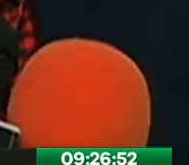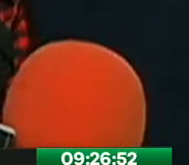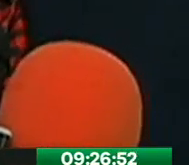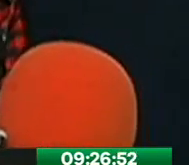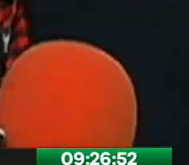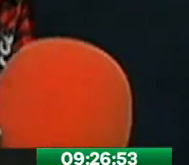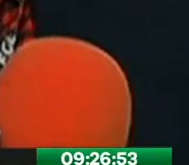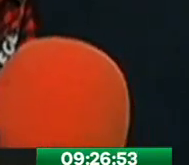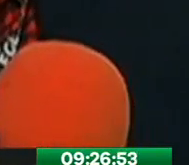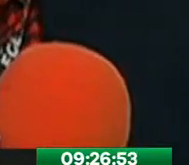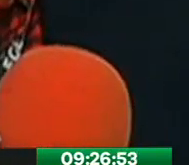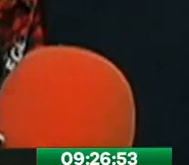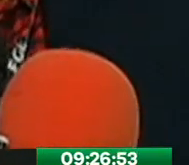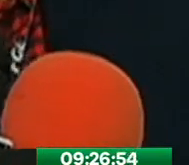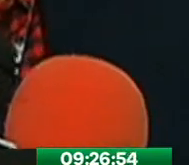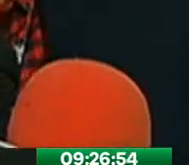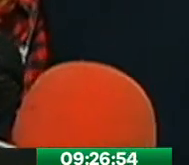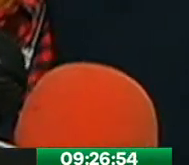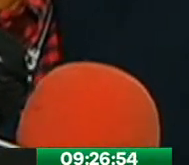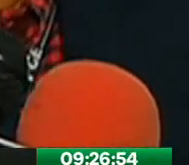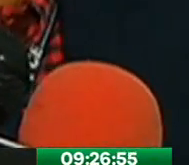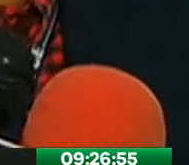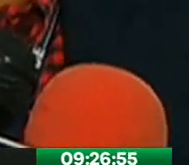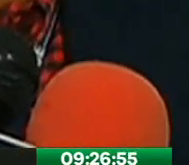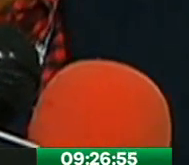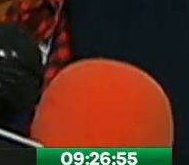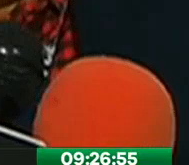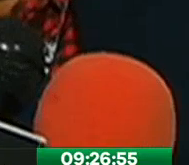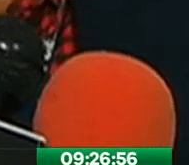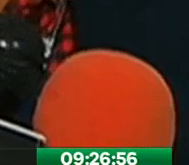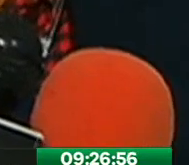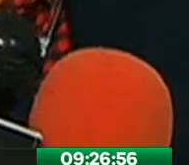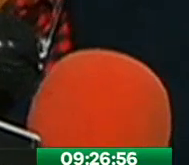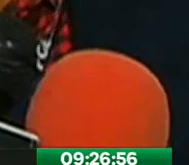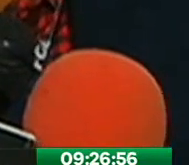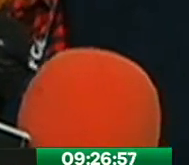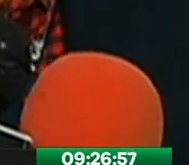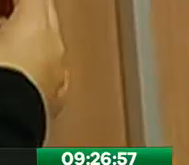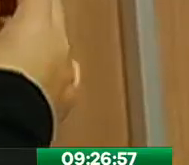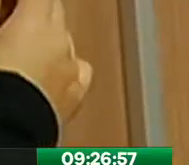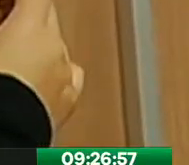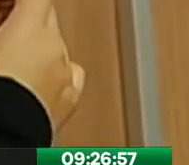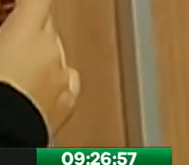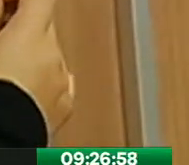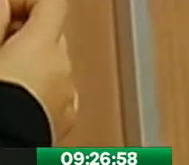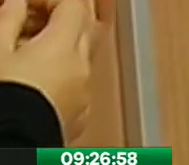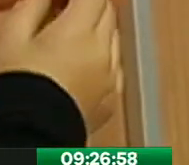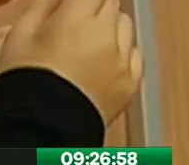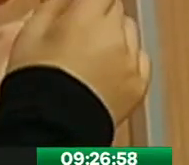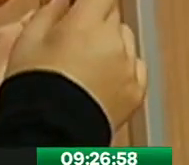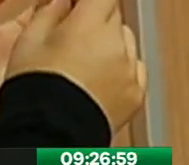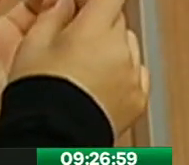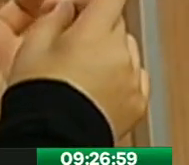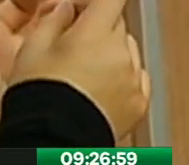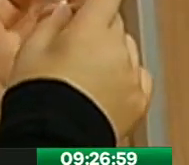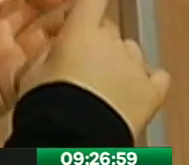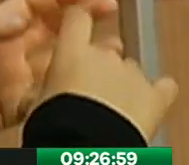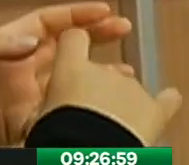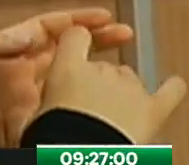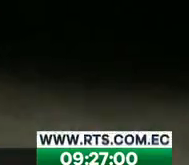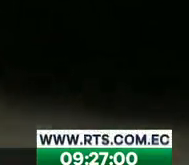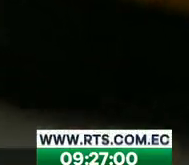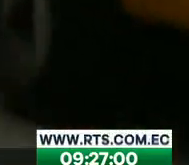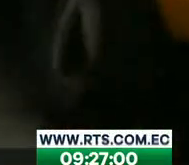por esta tipicidad es por la cual la fiscalía procedería en caso de ser aprehendidas estas personas. Ellas agradecen el hecho de permanecer con